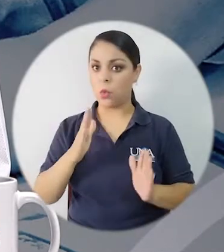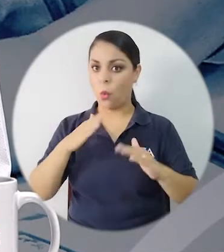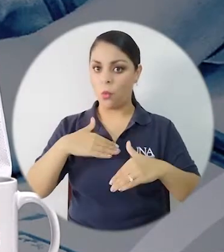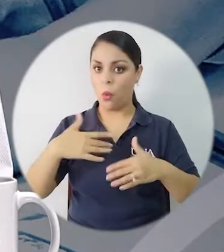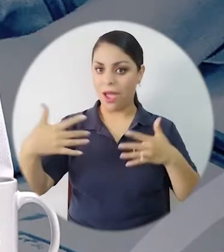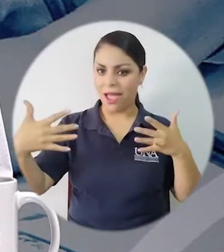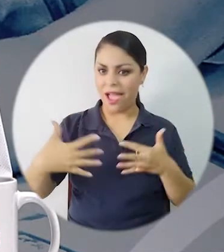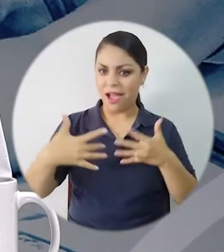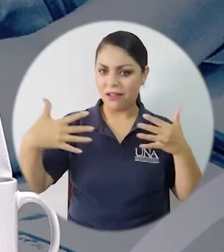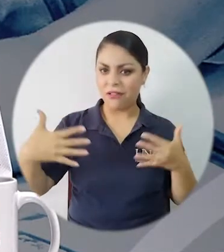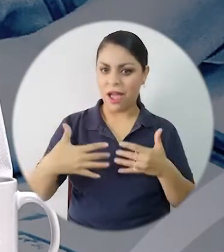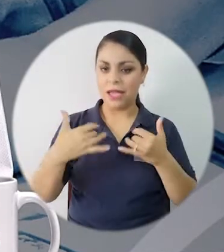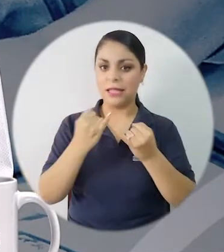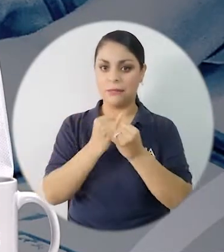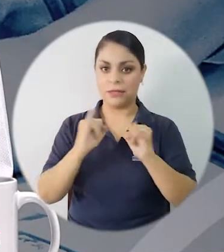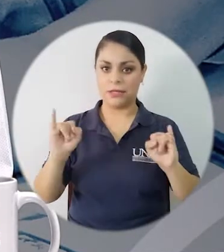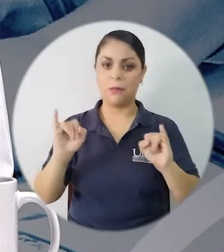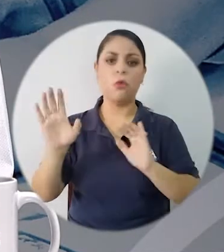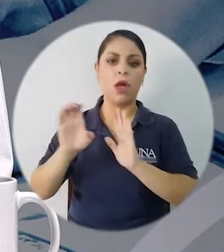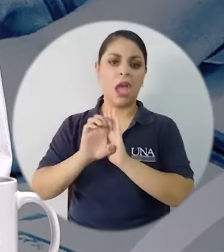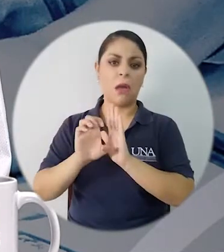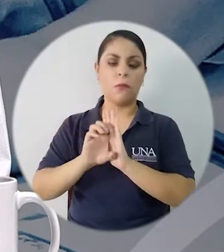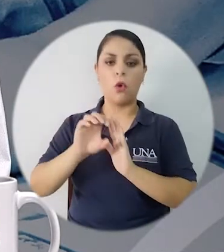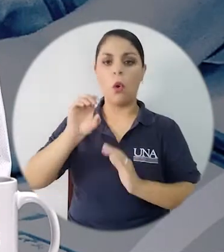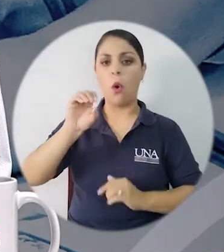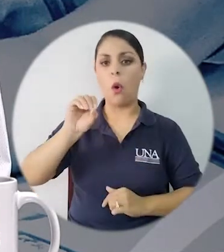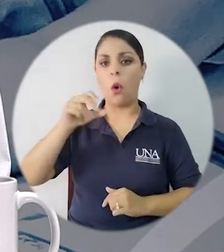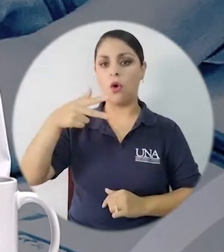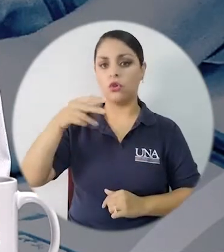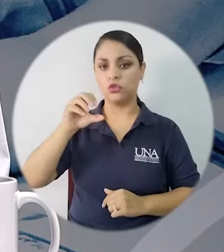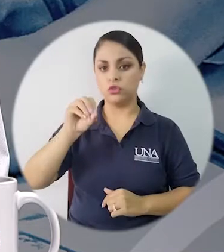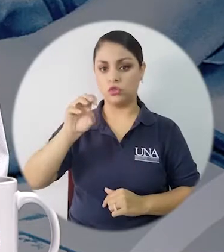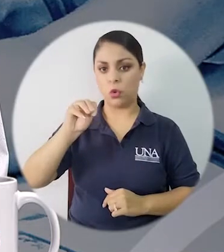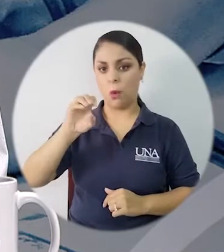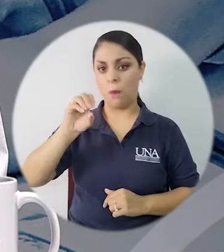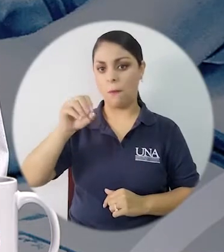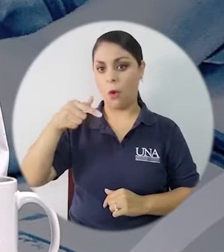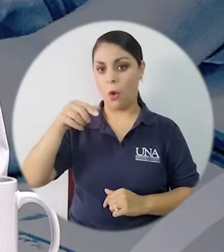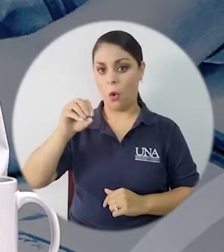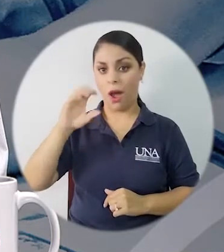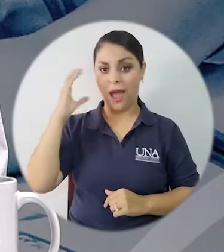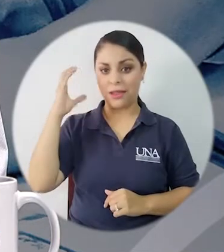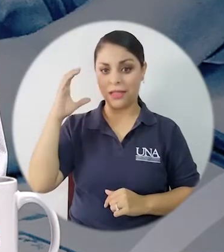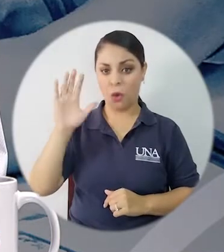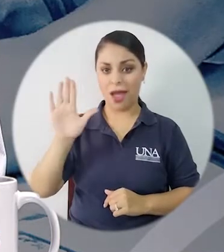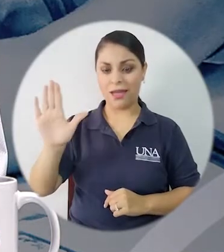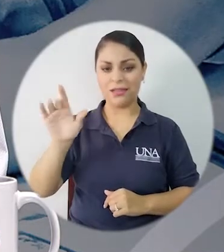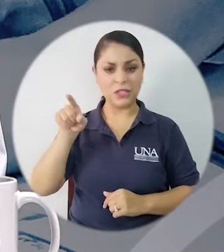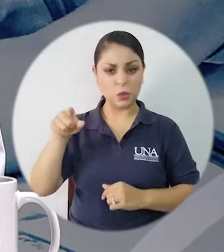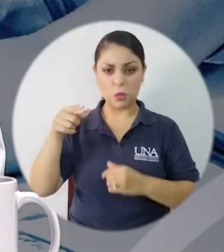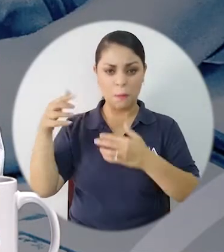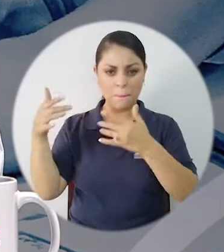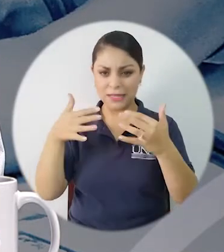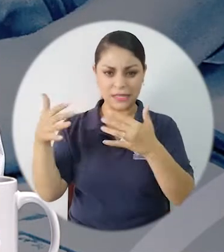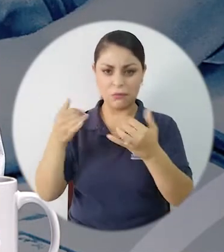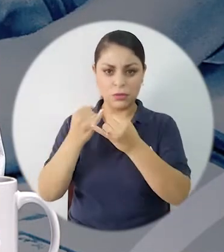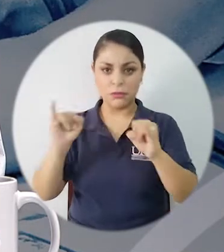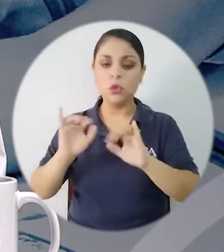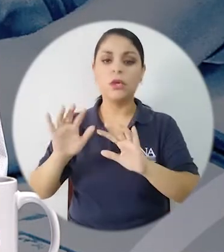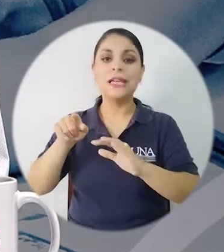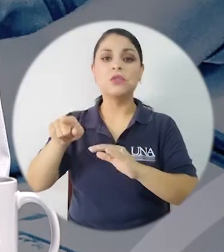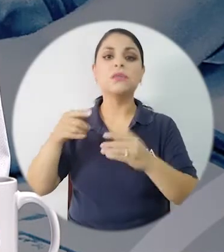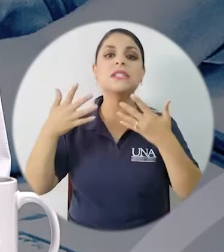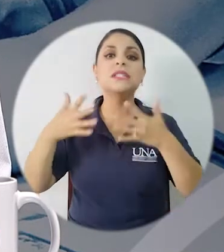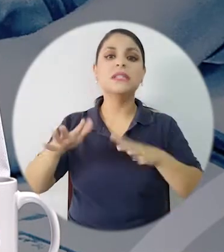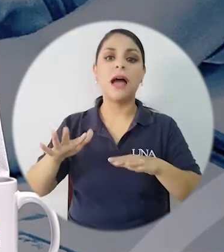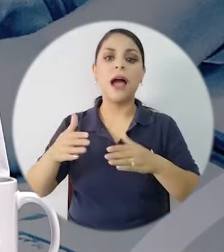hubo guerra de independencia. Por ejemplo, Chomogo no es una guerra por una batalla por la independencia, ya